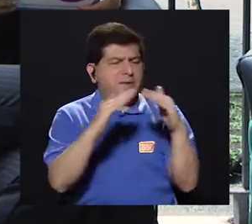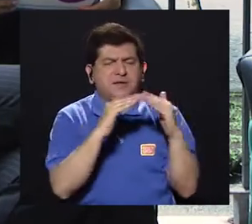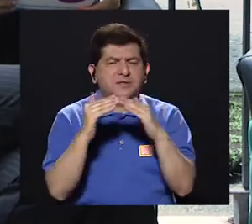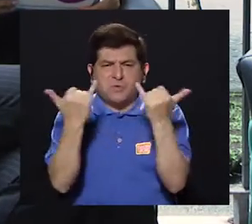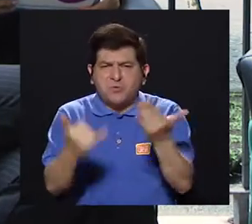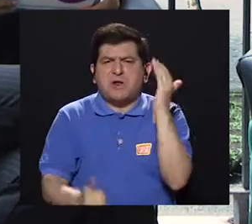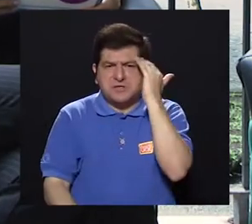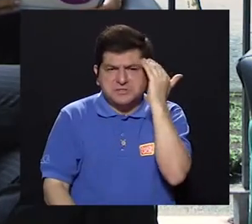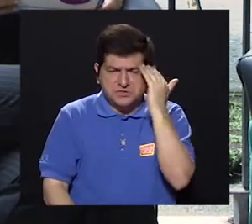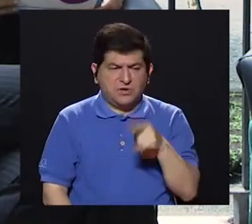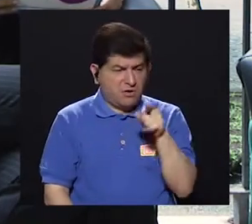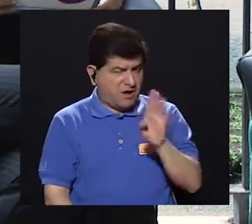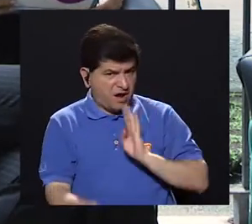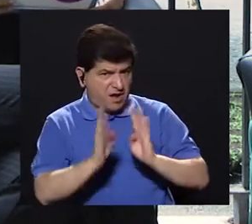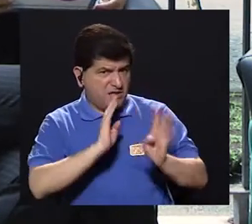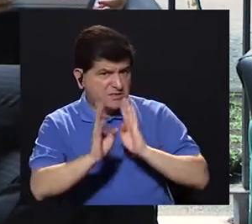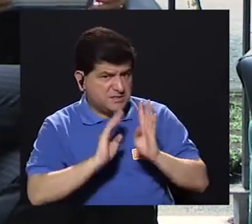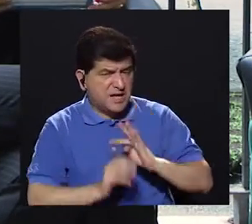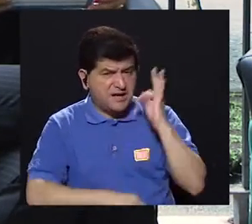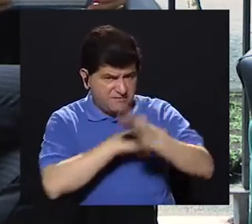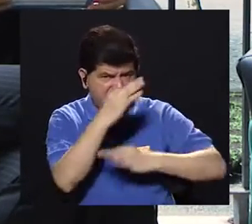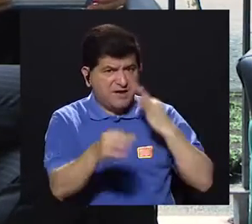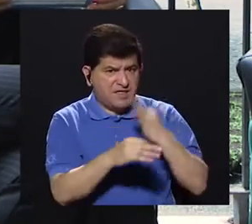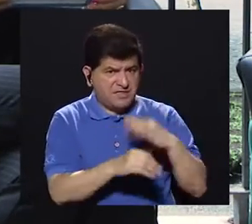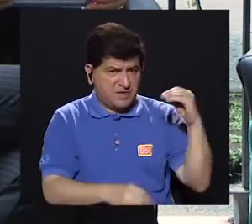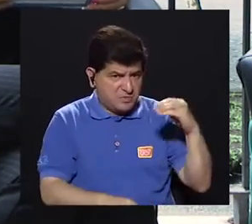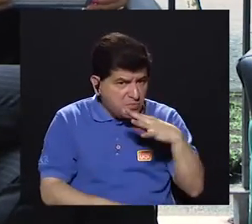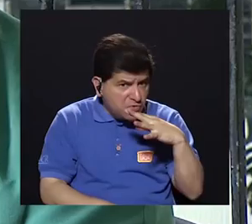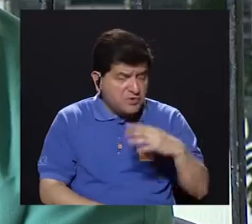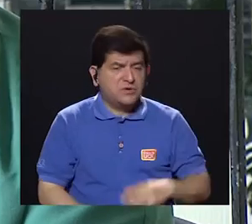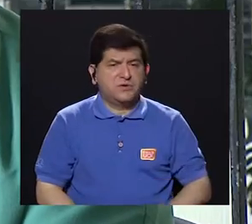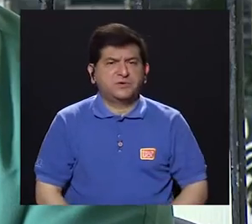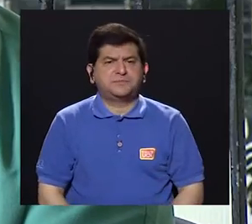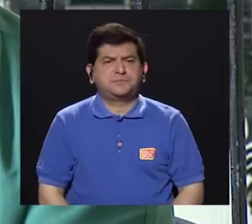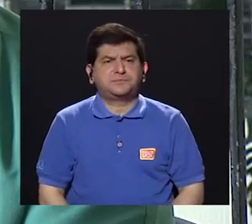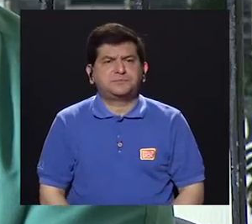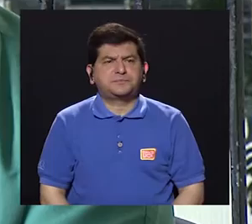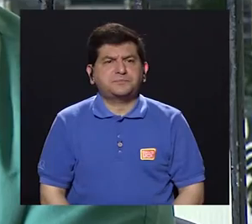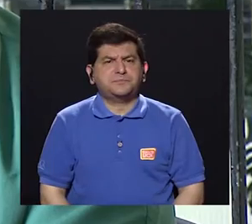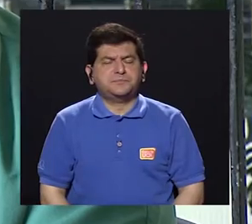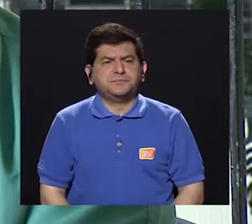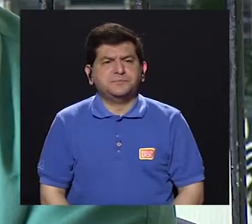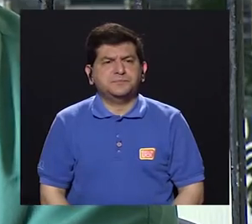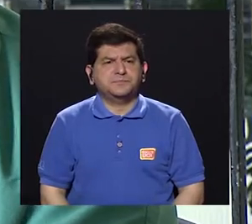nuestra población, ¿ahí estamos hablando de algún tipo de radiación?